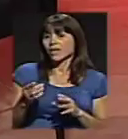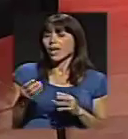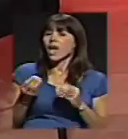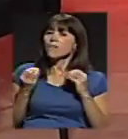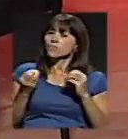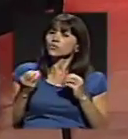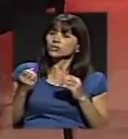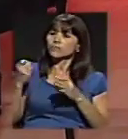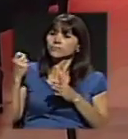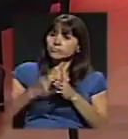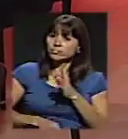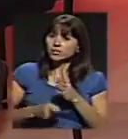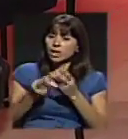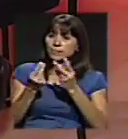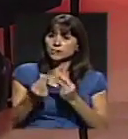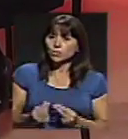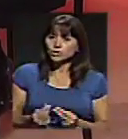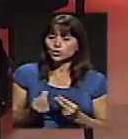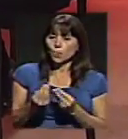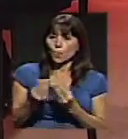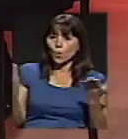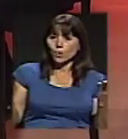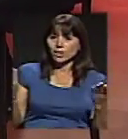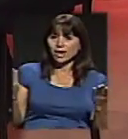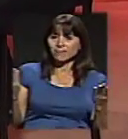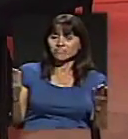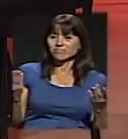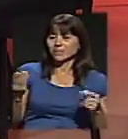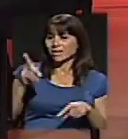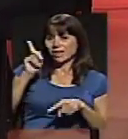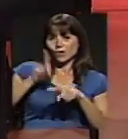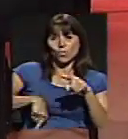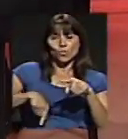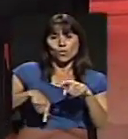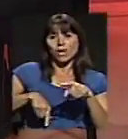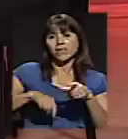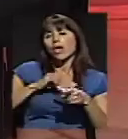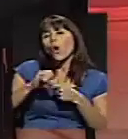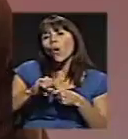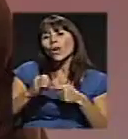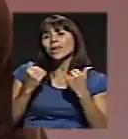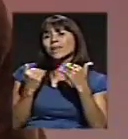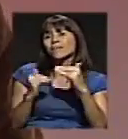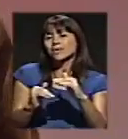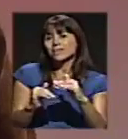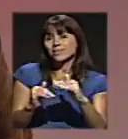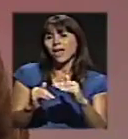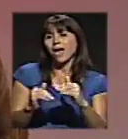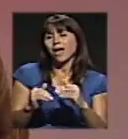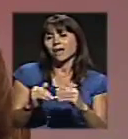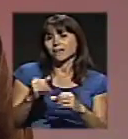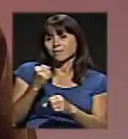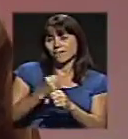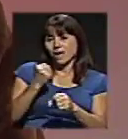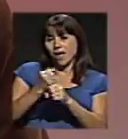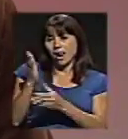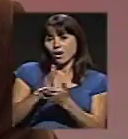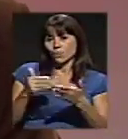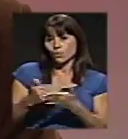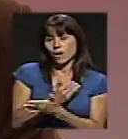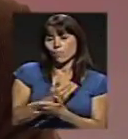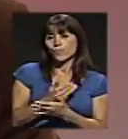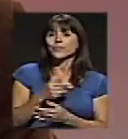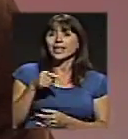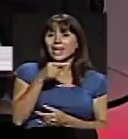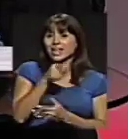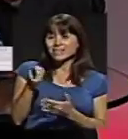en el presupuesto público que prácticamente impide hacer o limita muchísimo hacer obra nueva? ¿Cómo conciliar